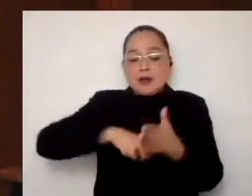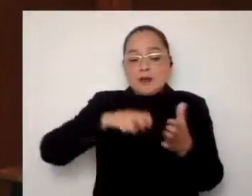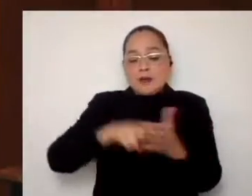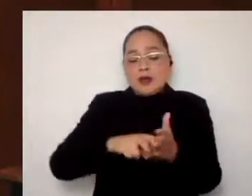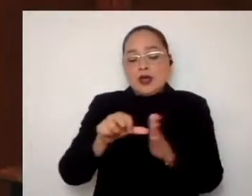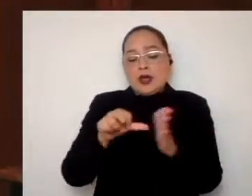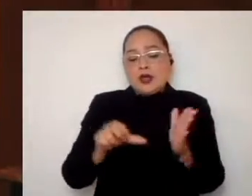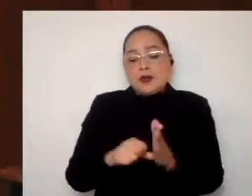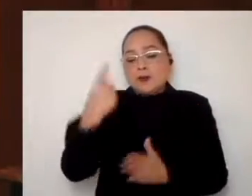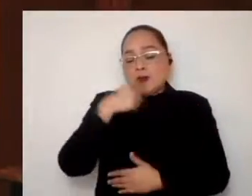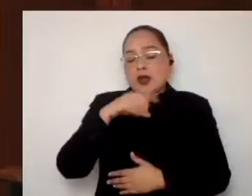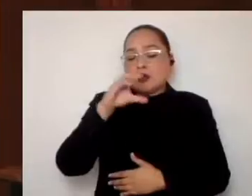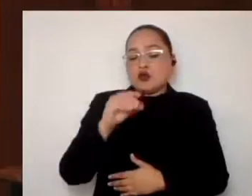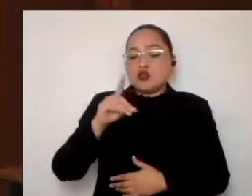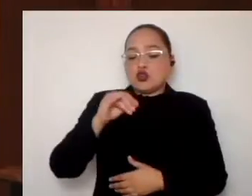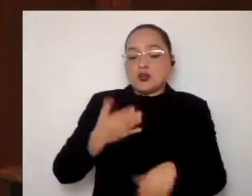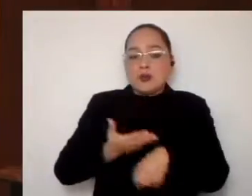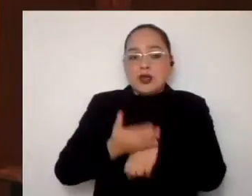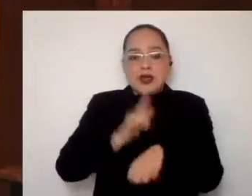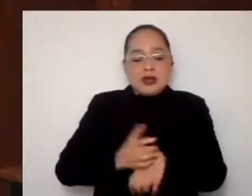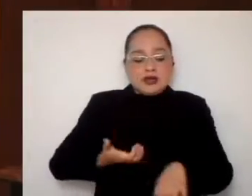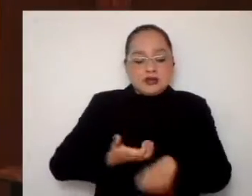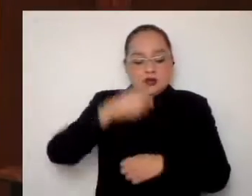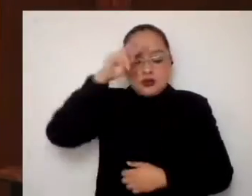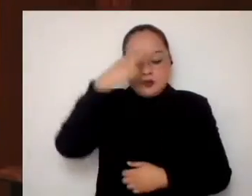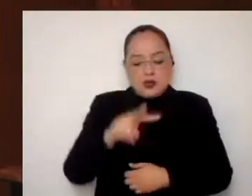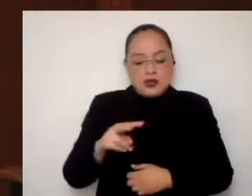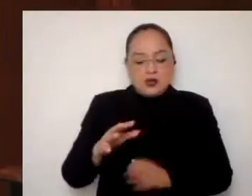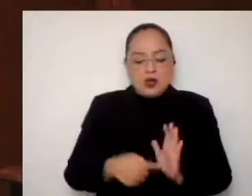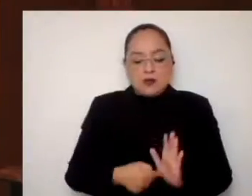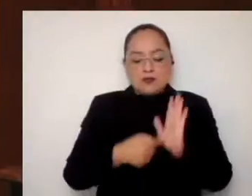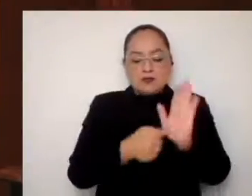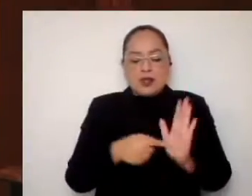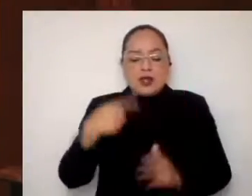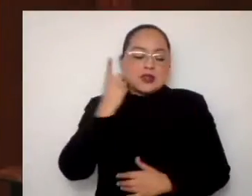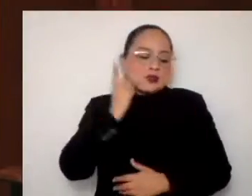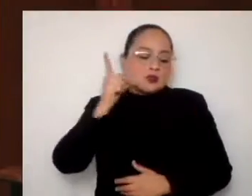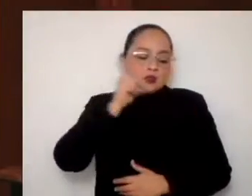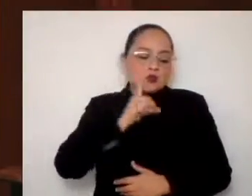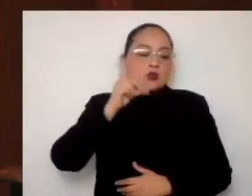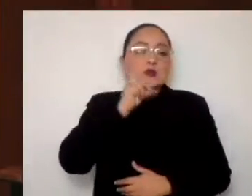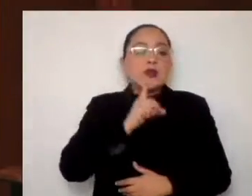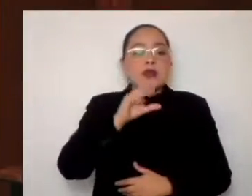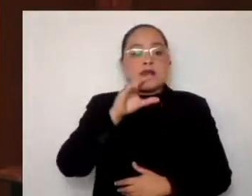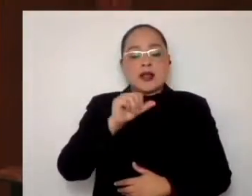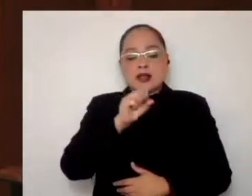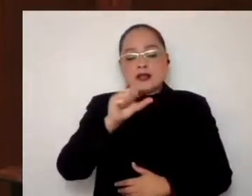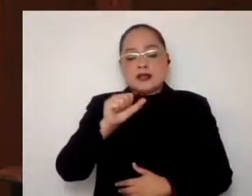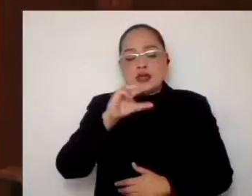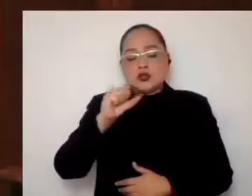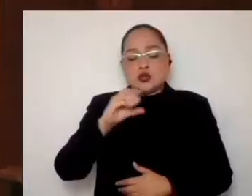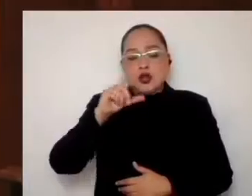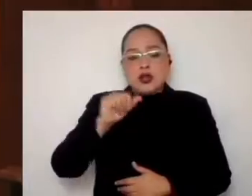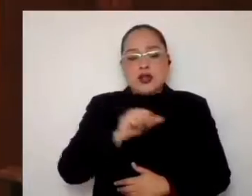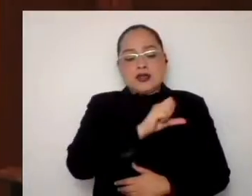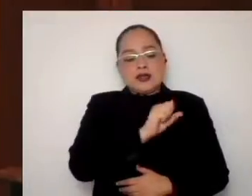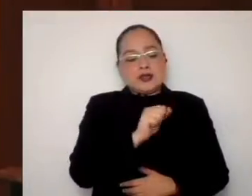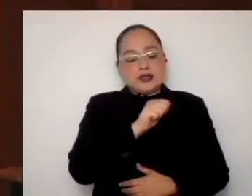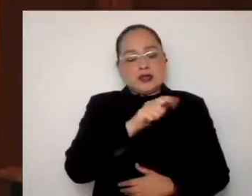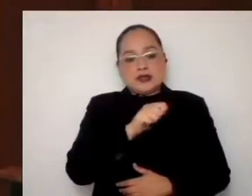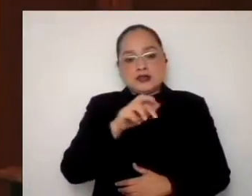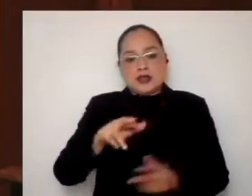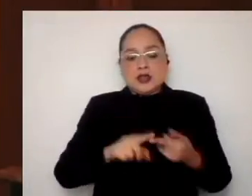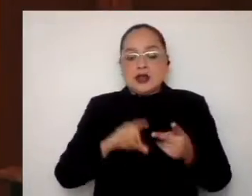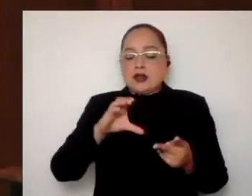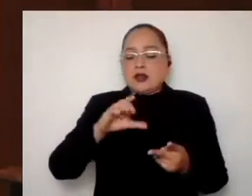Penal del Estado de México, presentada por la diputada Araceli Casasola Salazar, la diputada Claudia